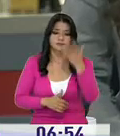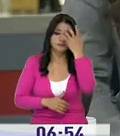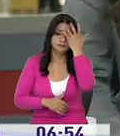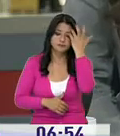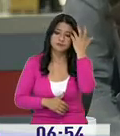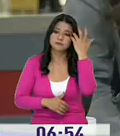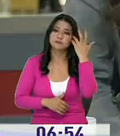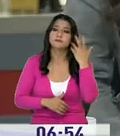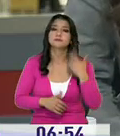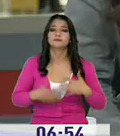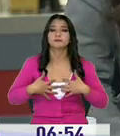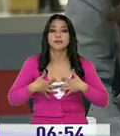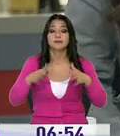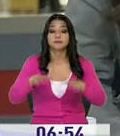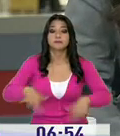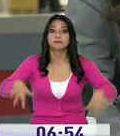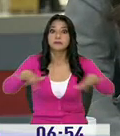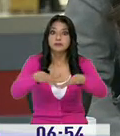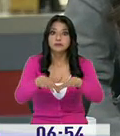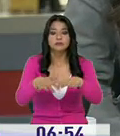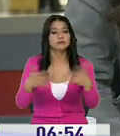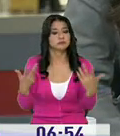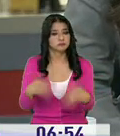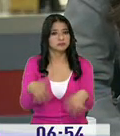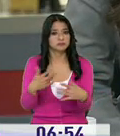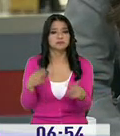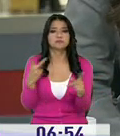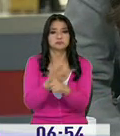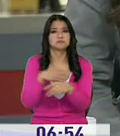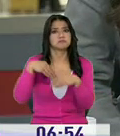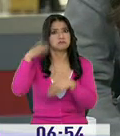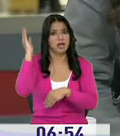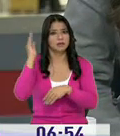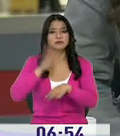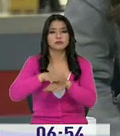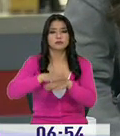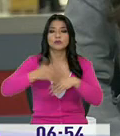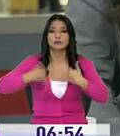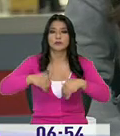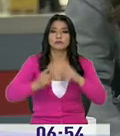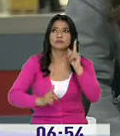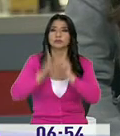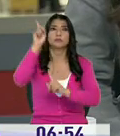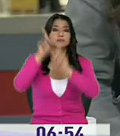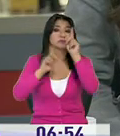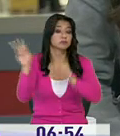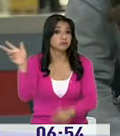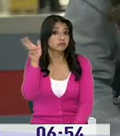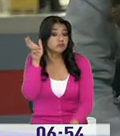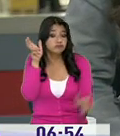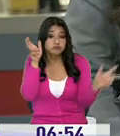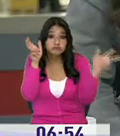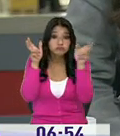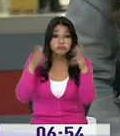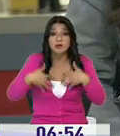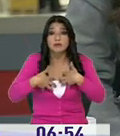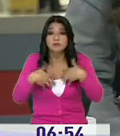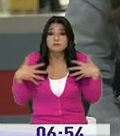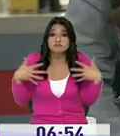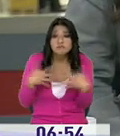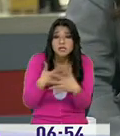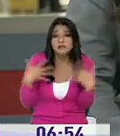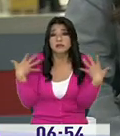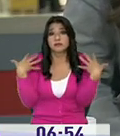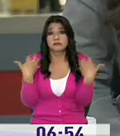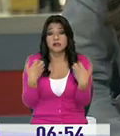y la fauna urbana podría ser la más afectada por el uso de fuegos artificiales el ruido causa en los animales miedo y estrés